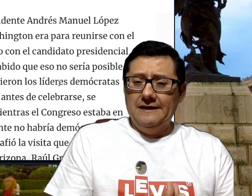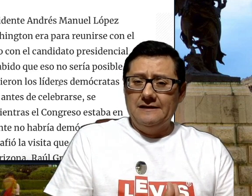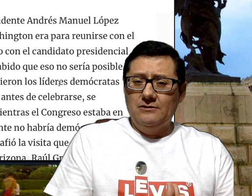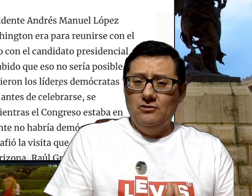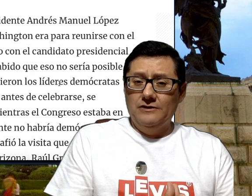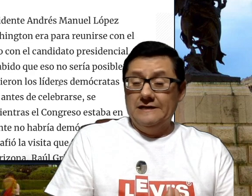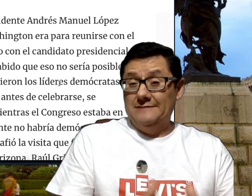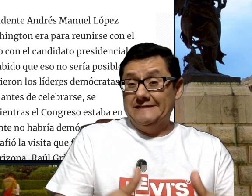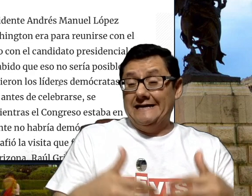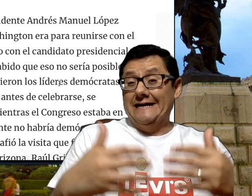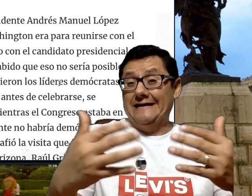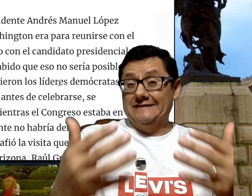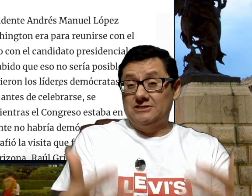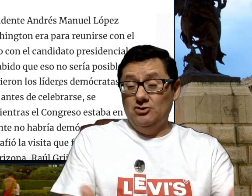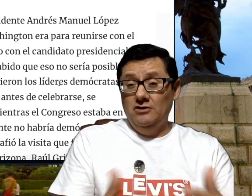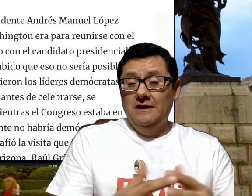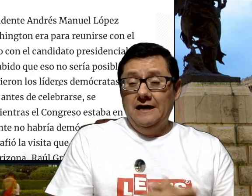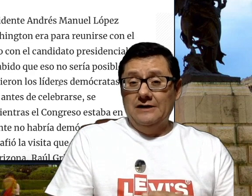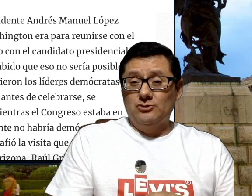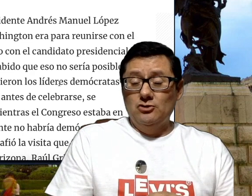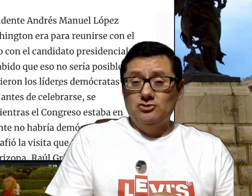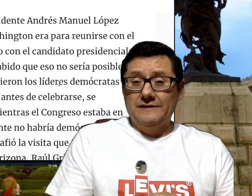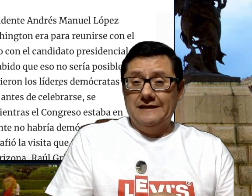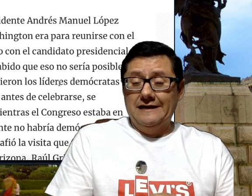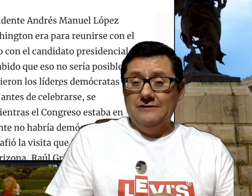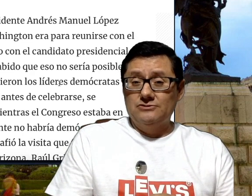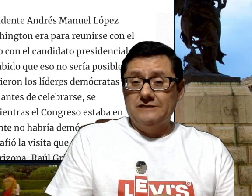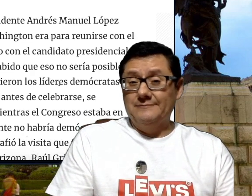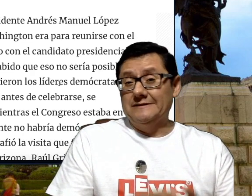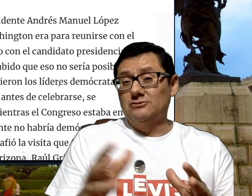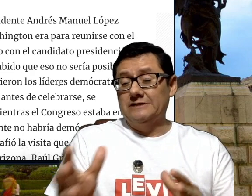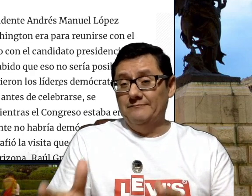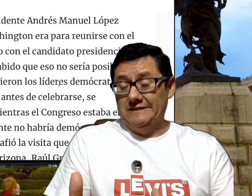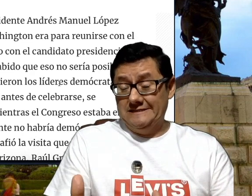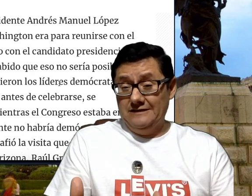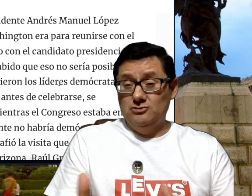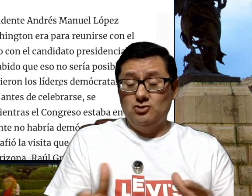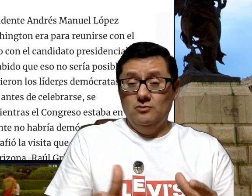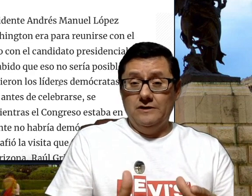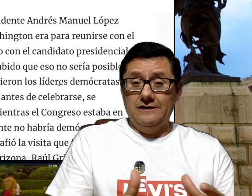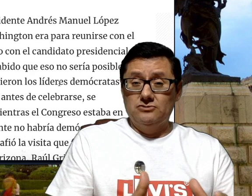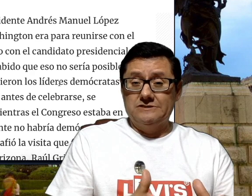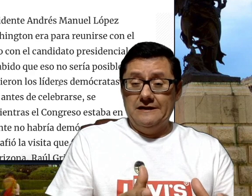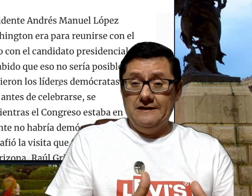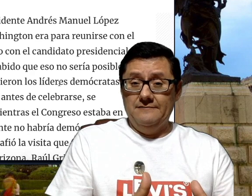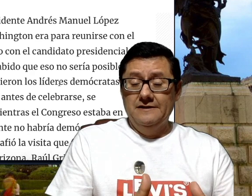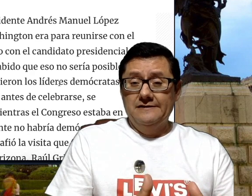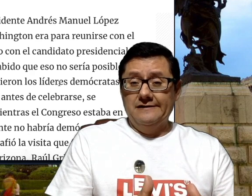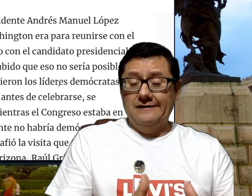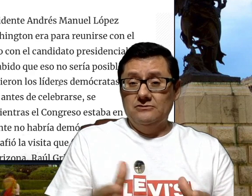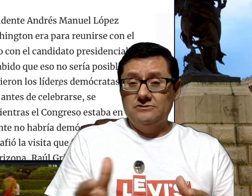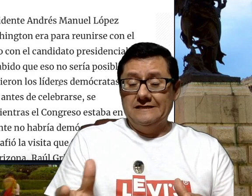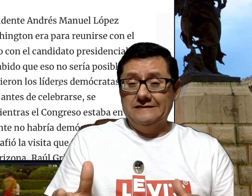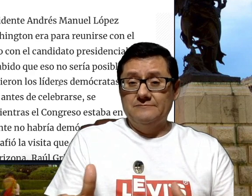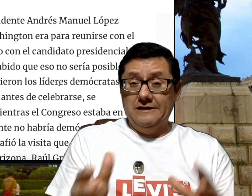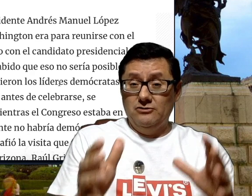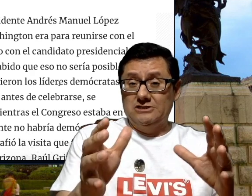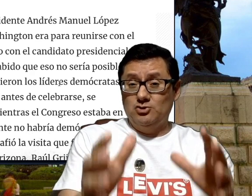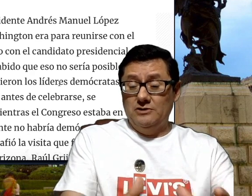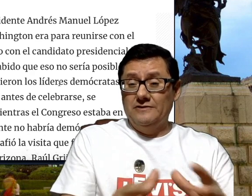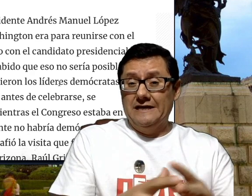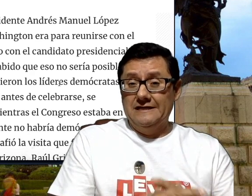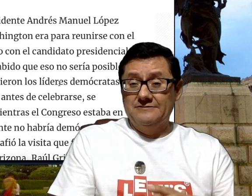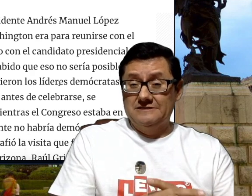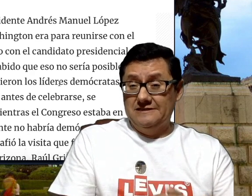para México, y además de que agradeció a todos los mexicanos y también a los empresarios como Carlos Slim, Ricardo Salinas Pliego,